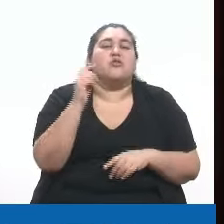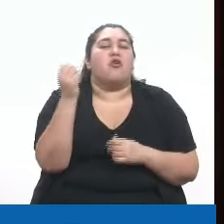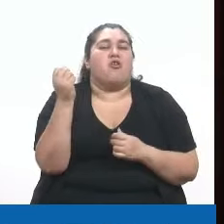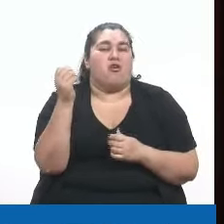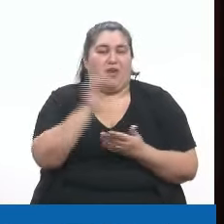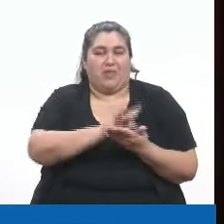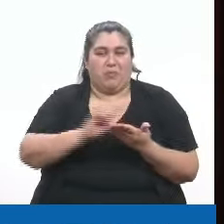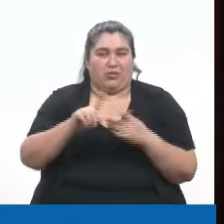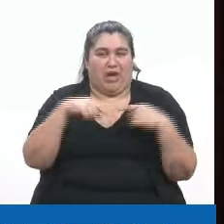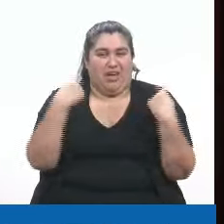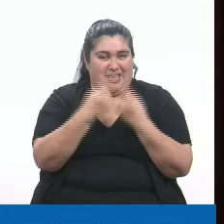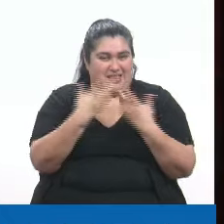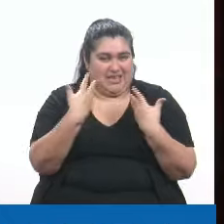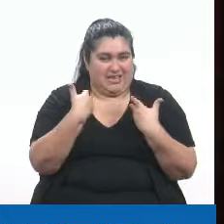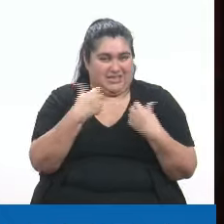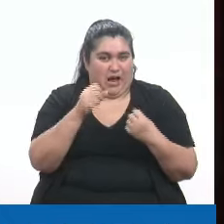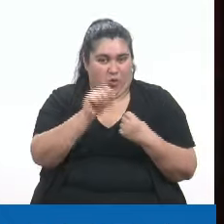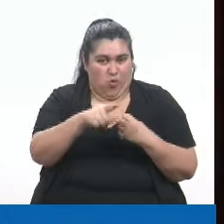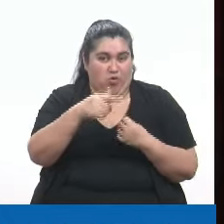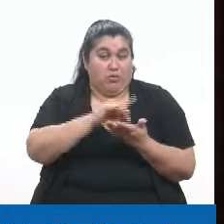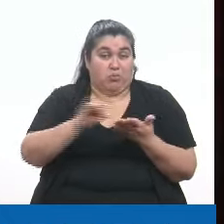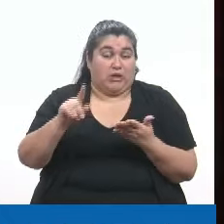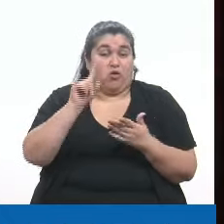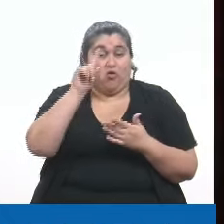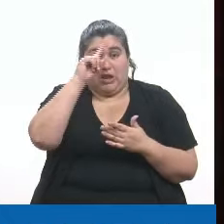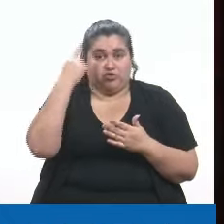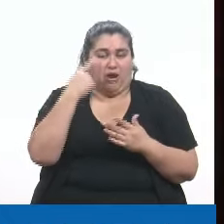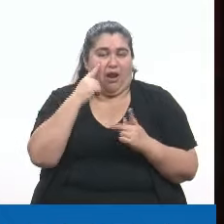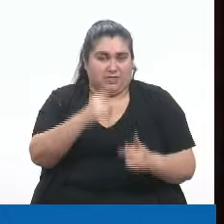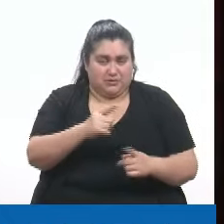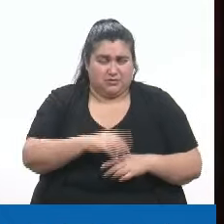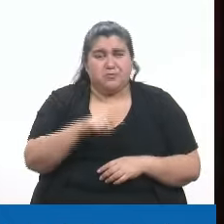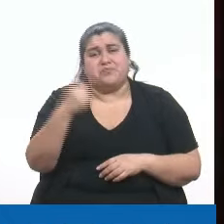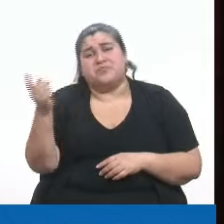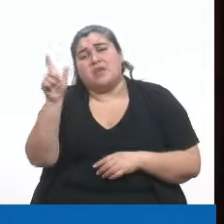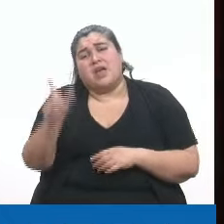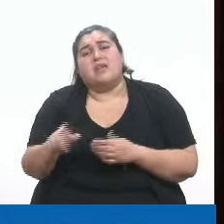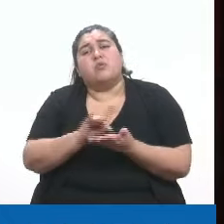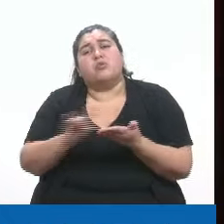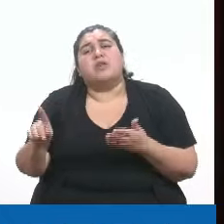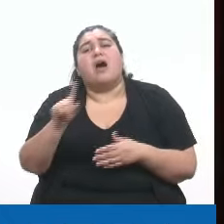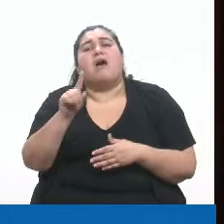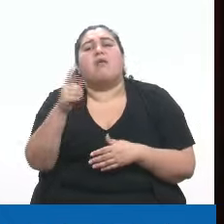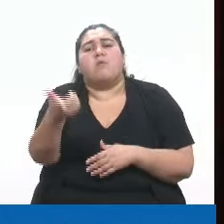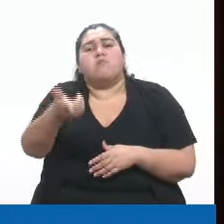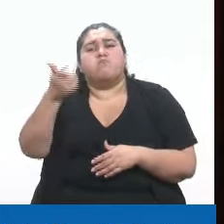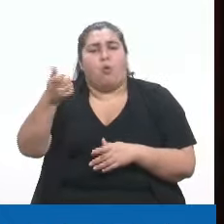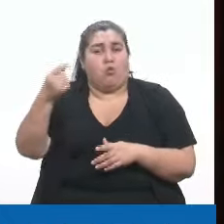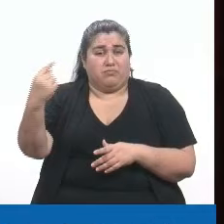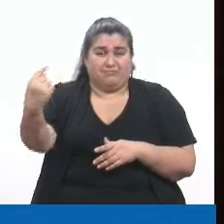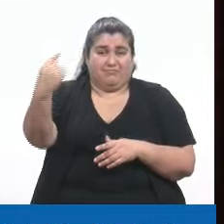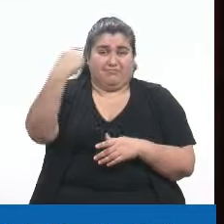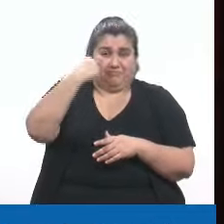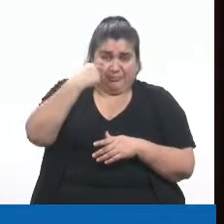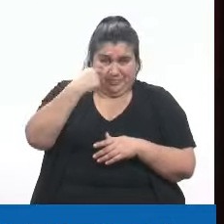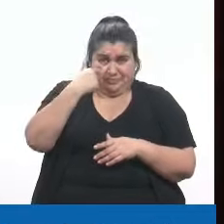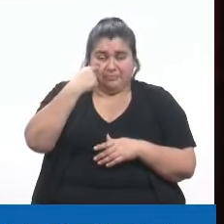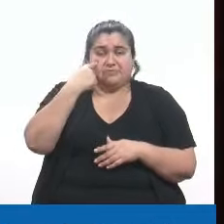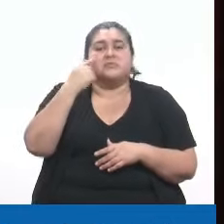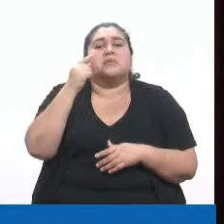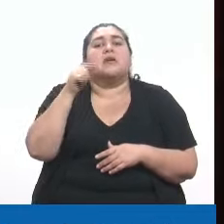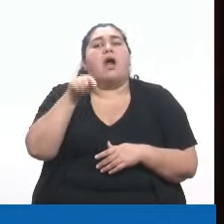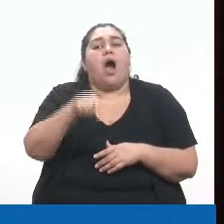diputados de la nación una diputada provincial con una bala de goma en el ojo y estaba